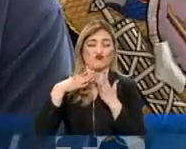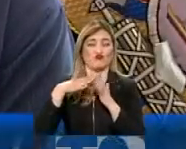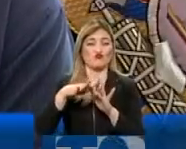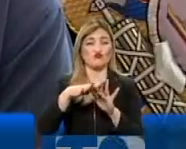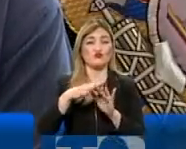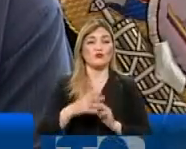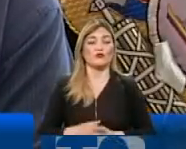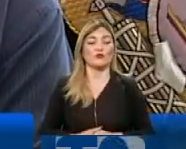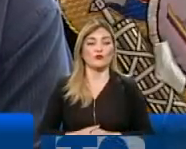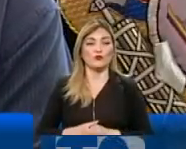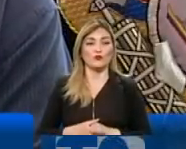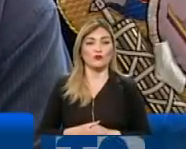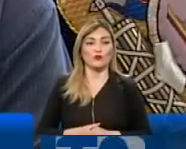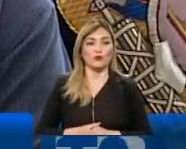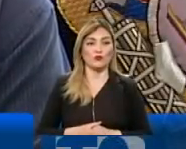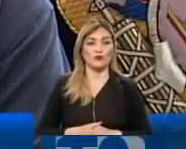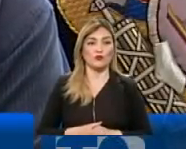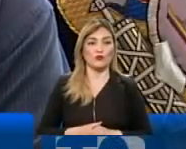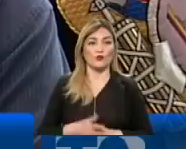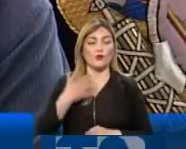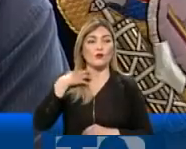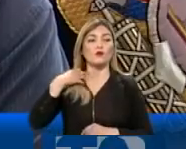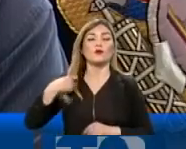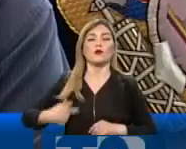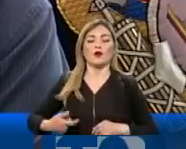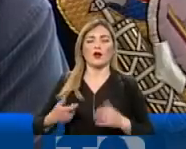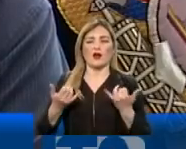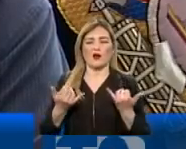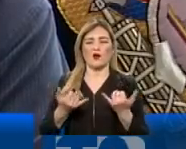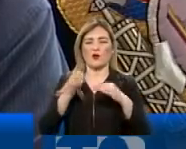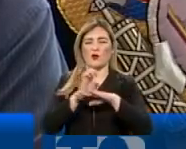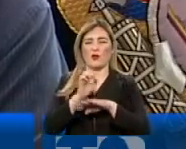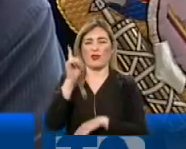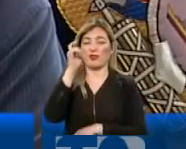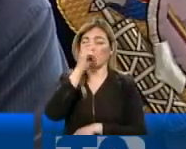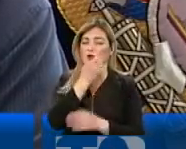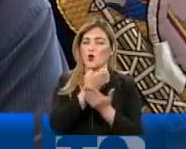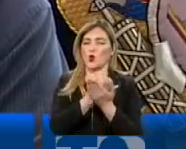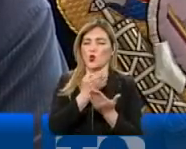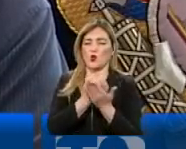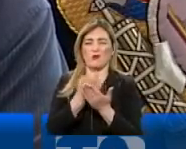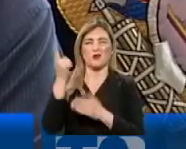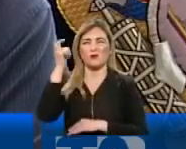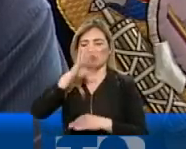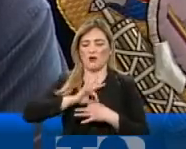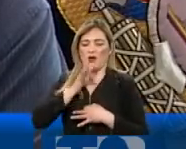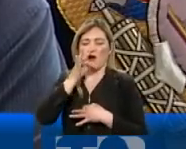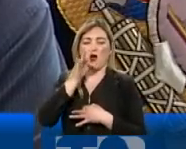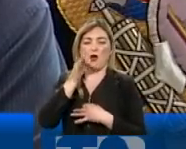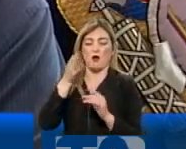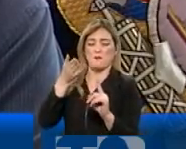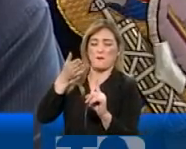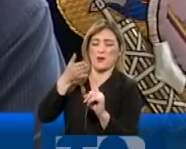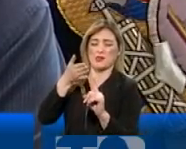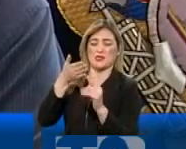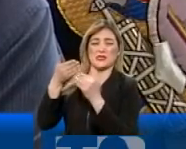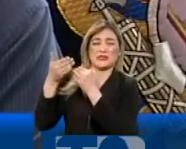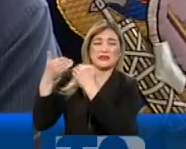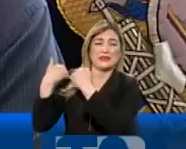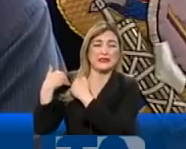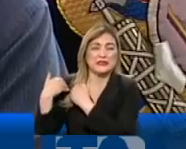circunstancias, aceptar un cargo público es realmente un reto. Es un reto y es una